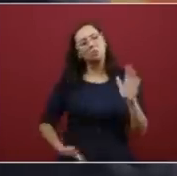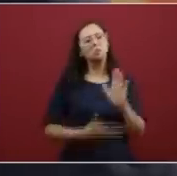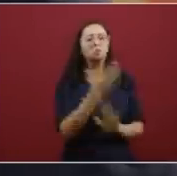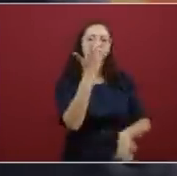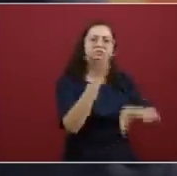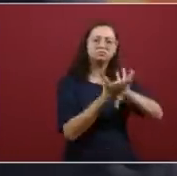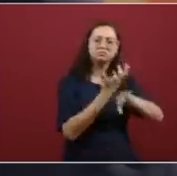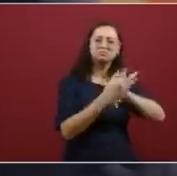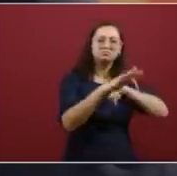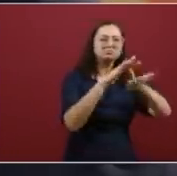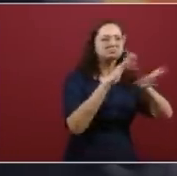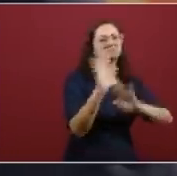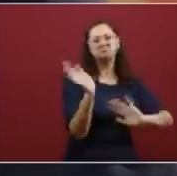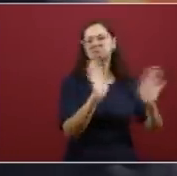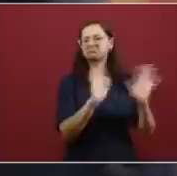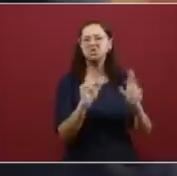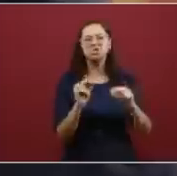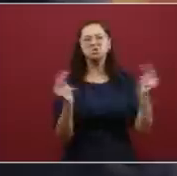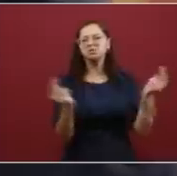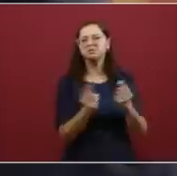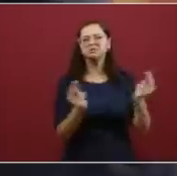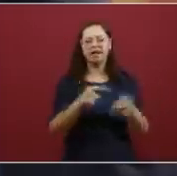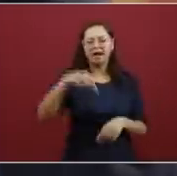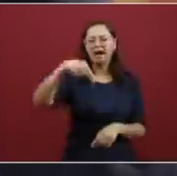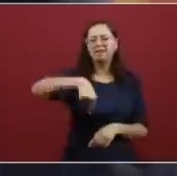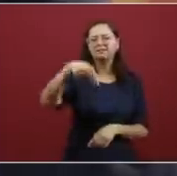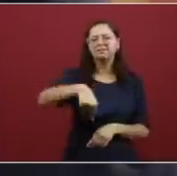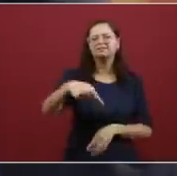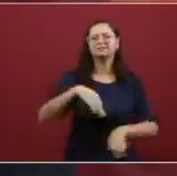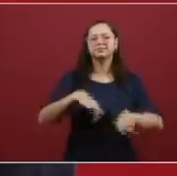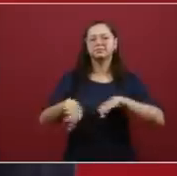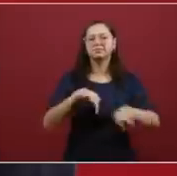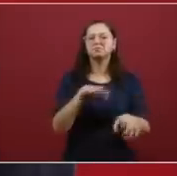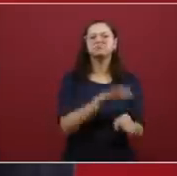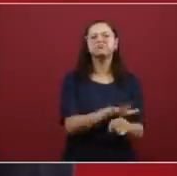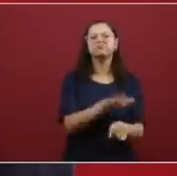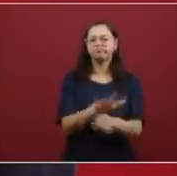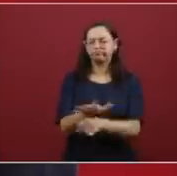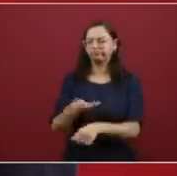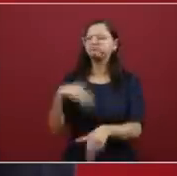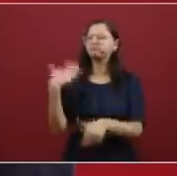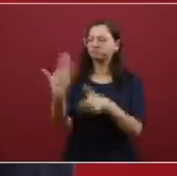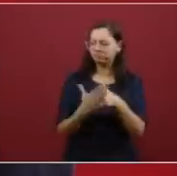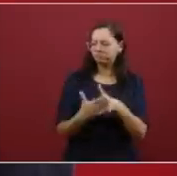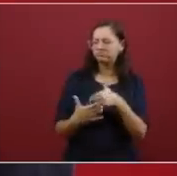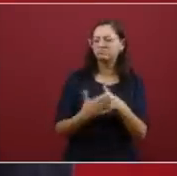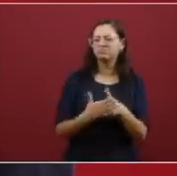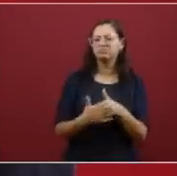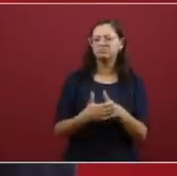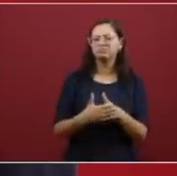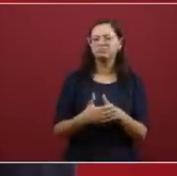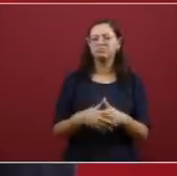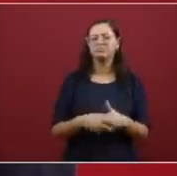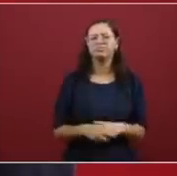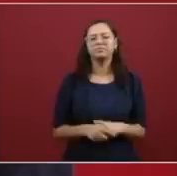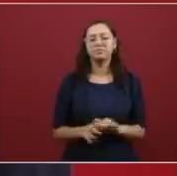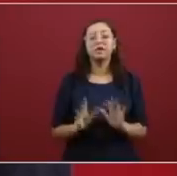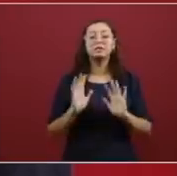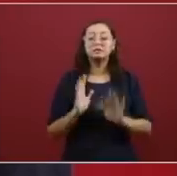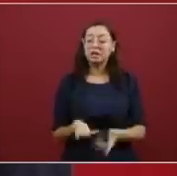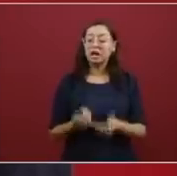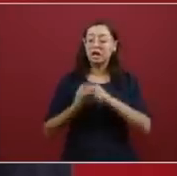Unidos porque va a haber trabajo. Ya estamos creando empleos en el